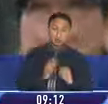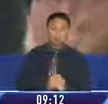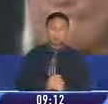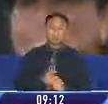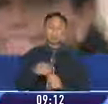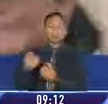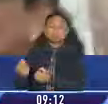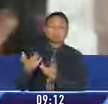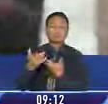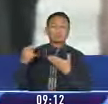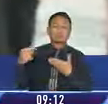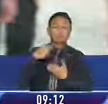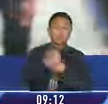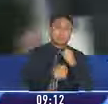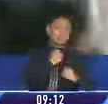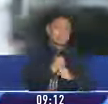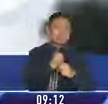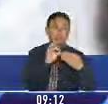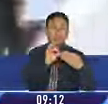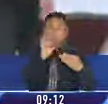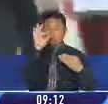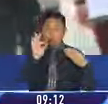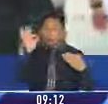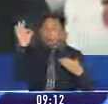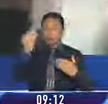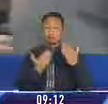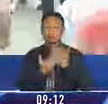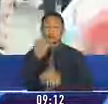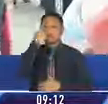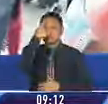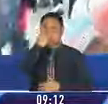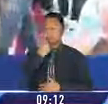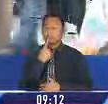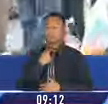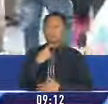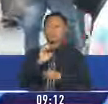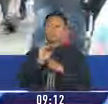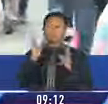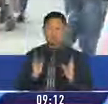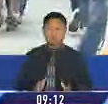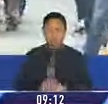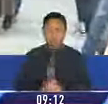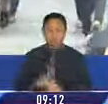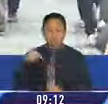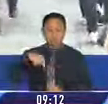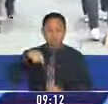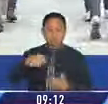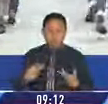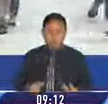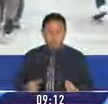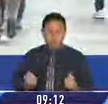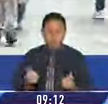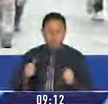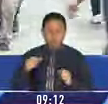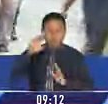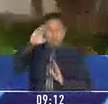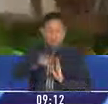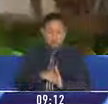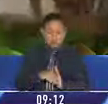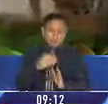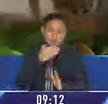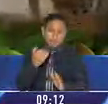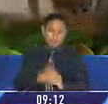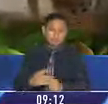informe estadístico de este año evidencia que el nuevo perfil del consumidor ecuatoriano busca gastar menos y prefiere canales